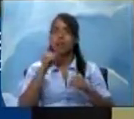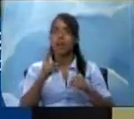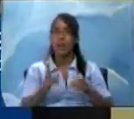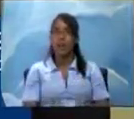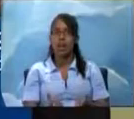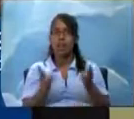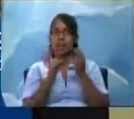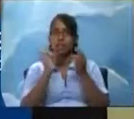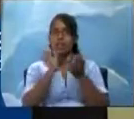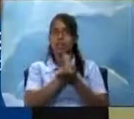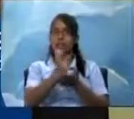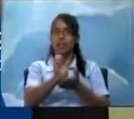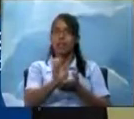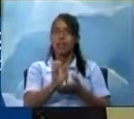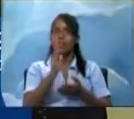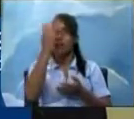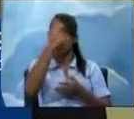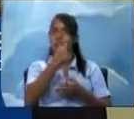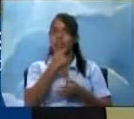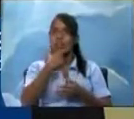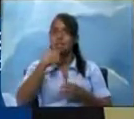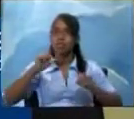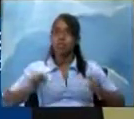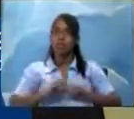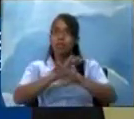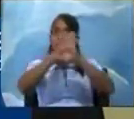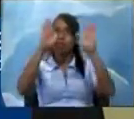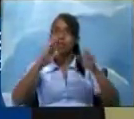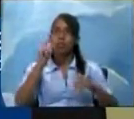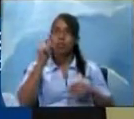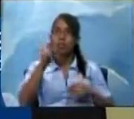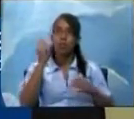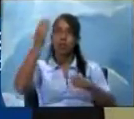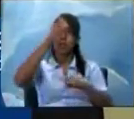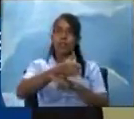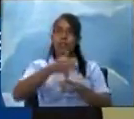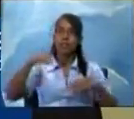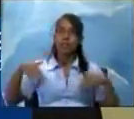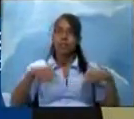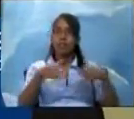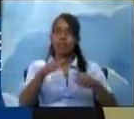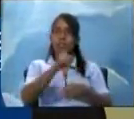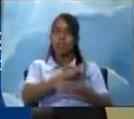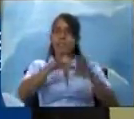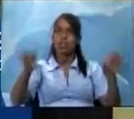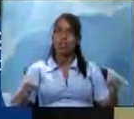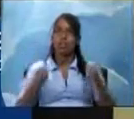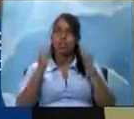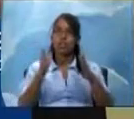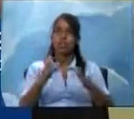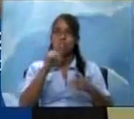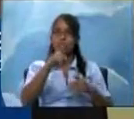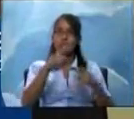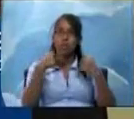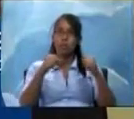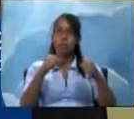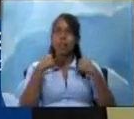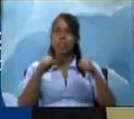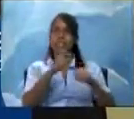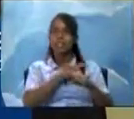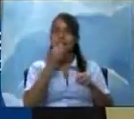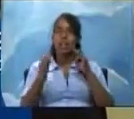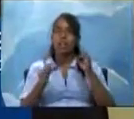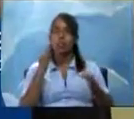la vida eterna. Qué lindo y qué maravilloso es que usted entre en el camino de la salvación, que usted practique